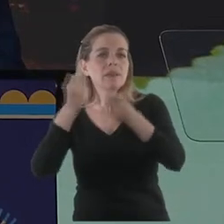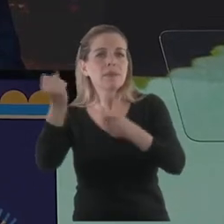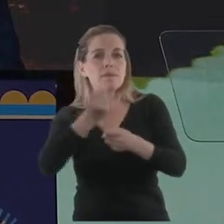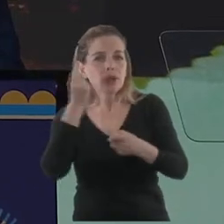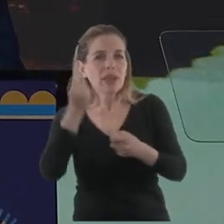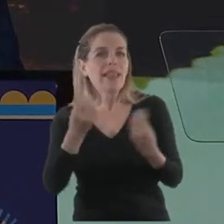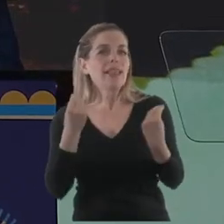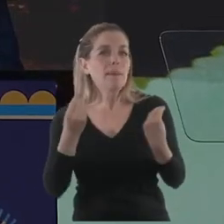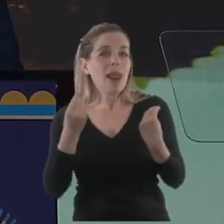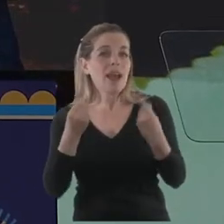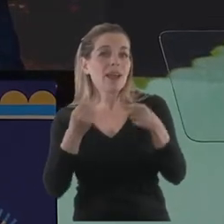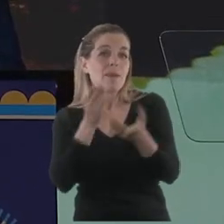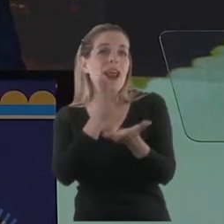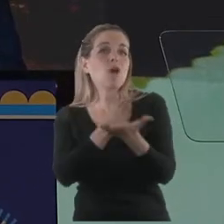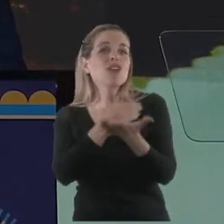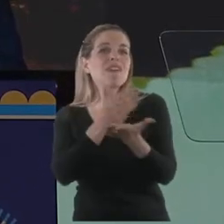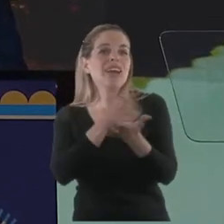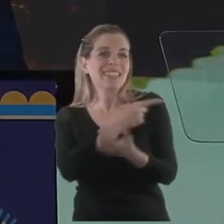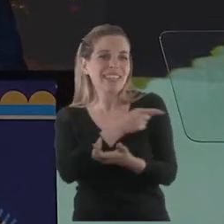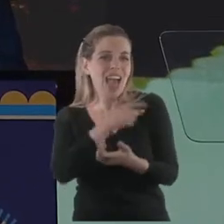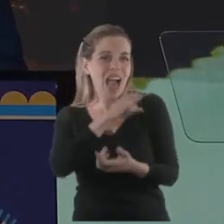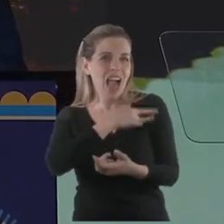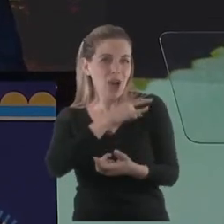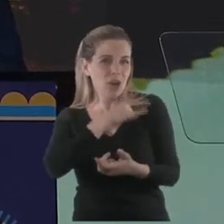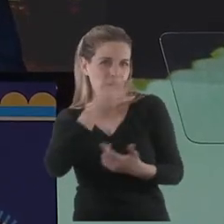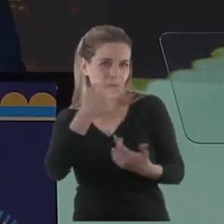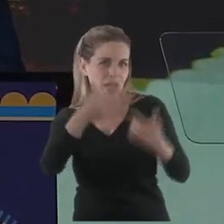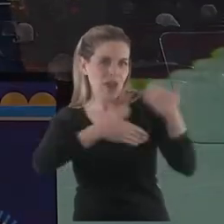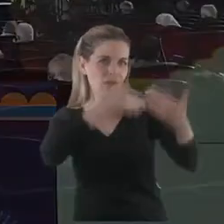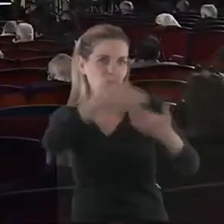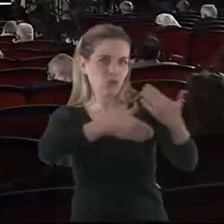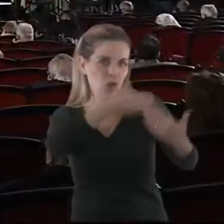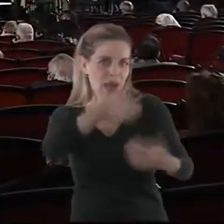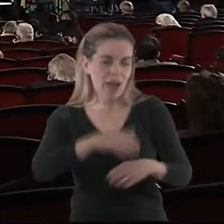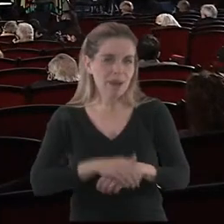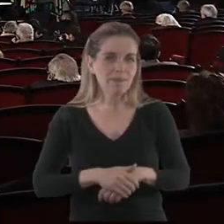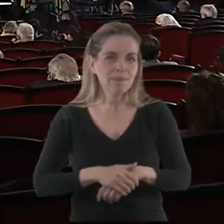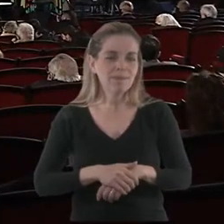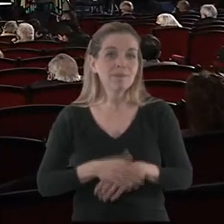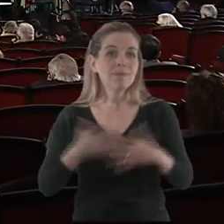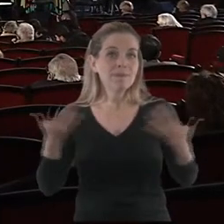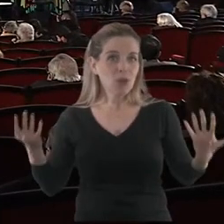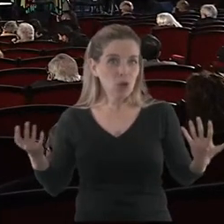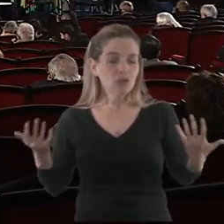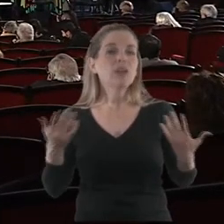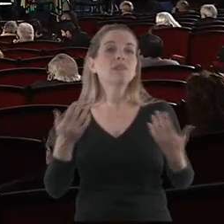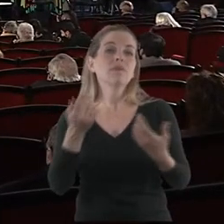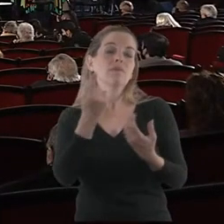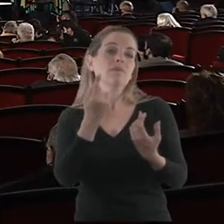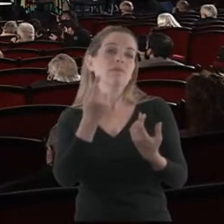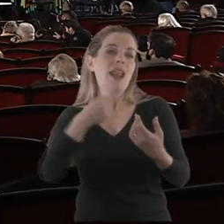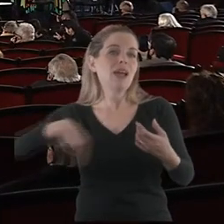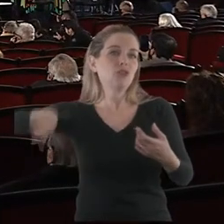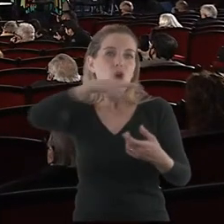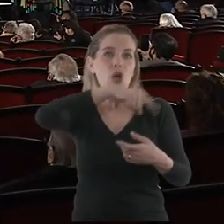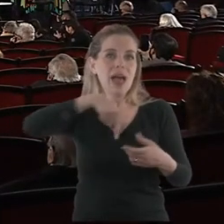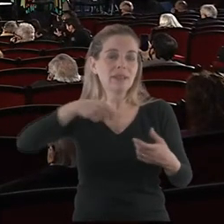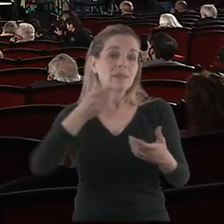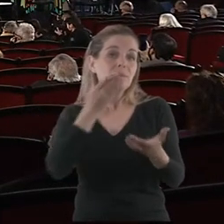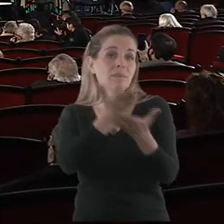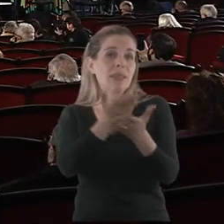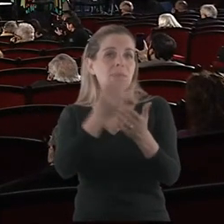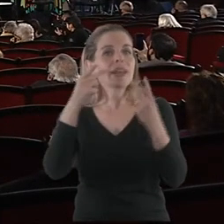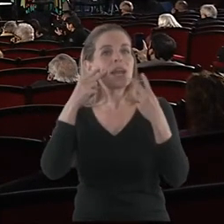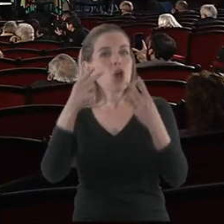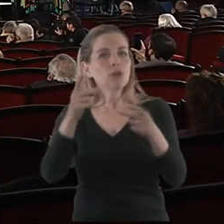universidad pueda estar en marcha. Y en nombre de todos ellos y de ellas, pedimos un